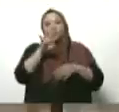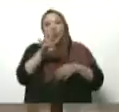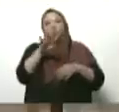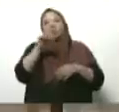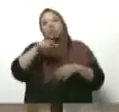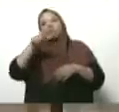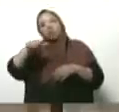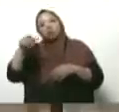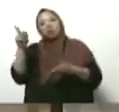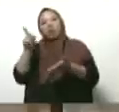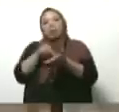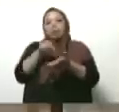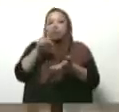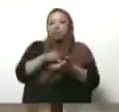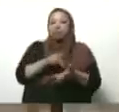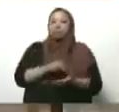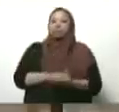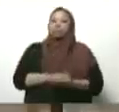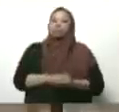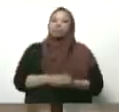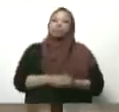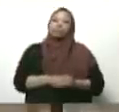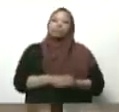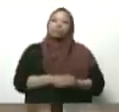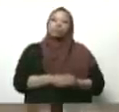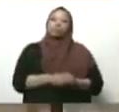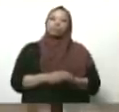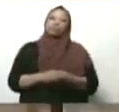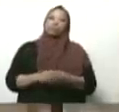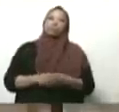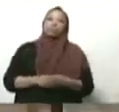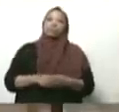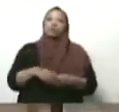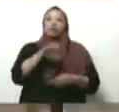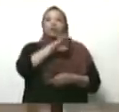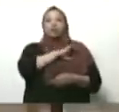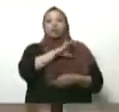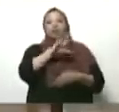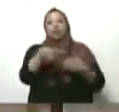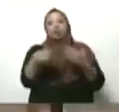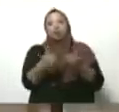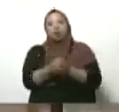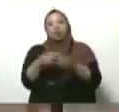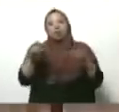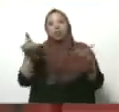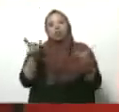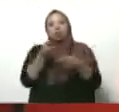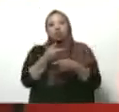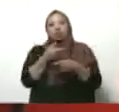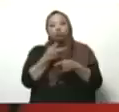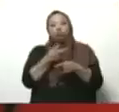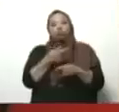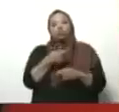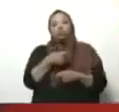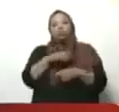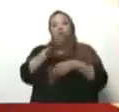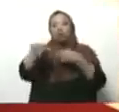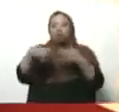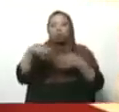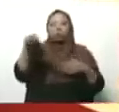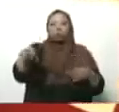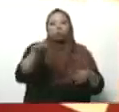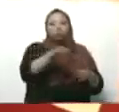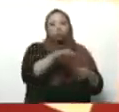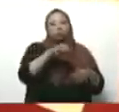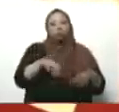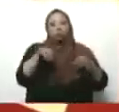participantes en el período enero-agosto del año 2022 se han registrado en todo el territorio nacional según el